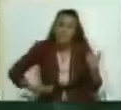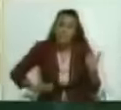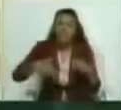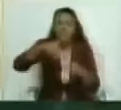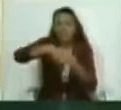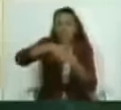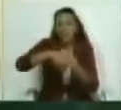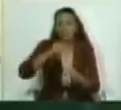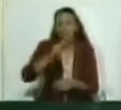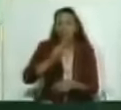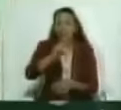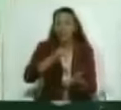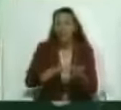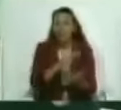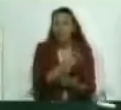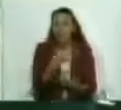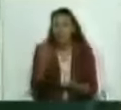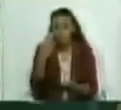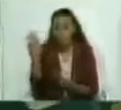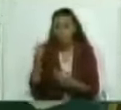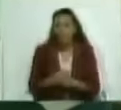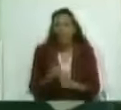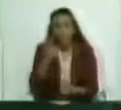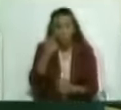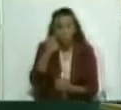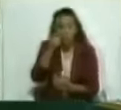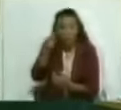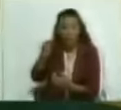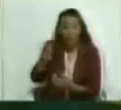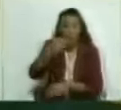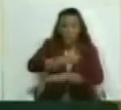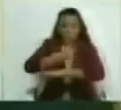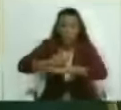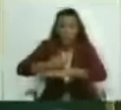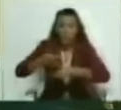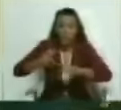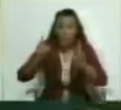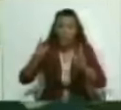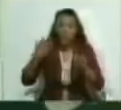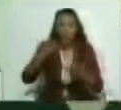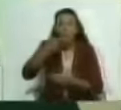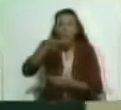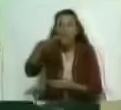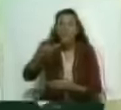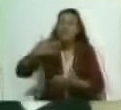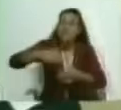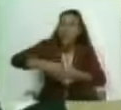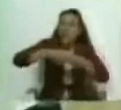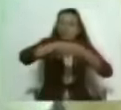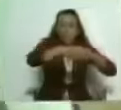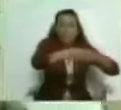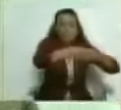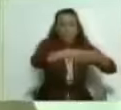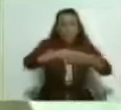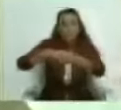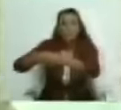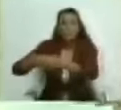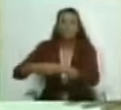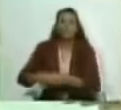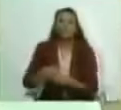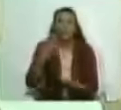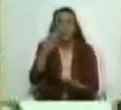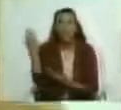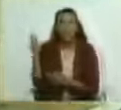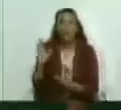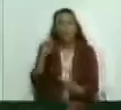elecciones presidenciales del año 2024. Observamos en este momento al autorizado por la organización con fines políticos saludando a los miembros,